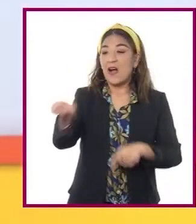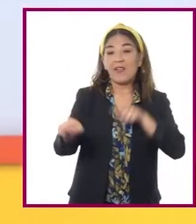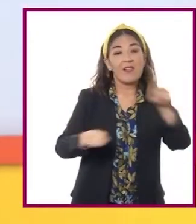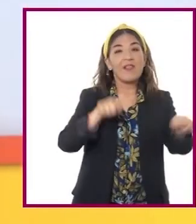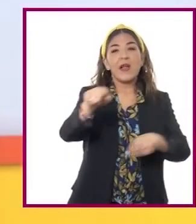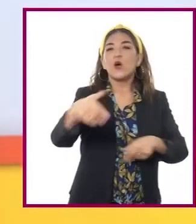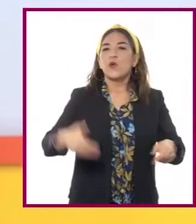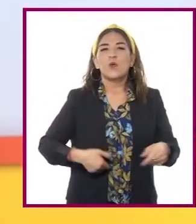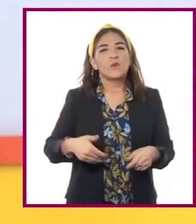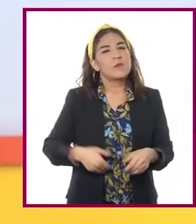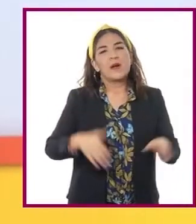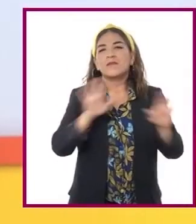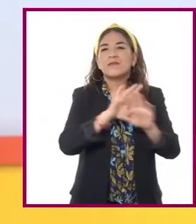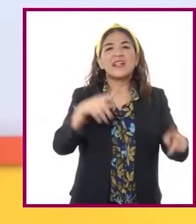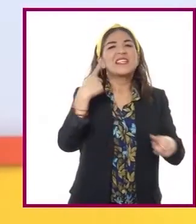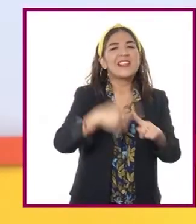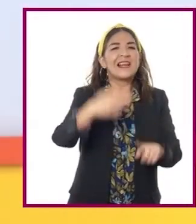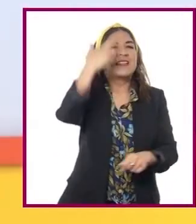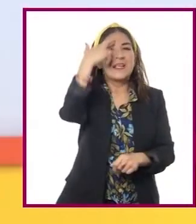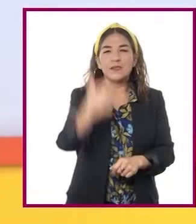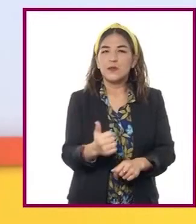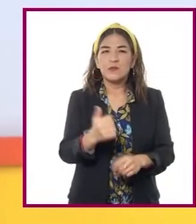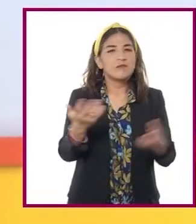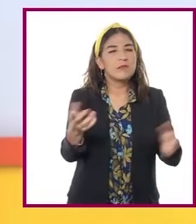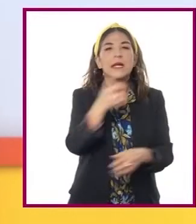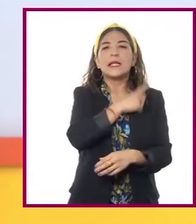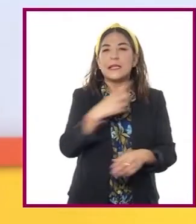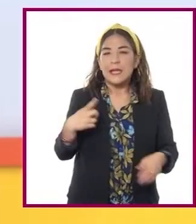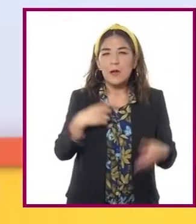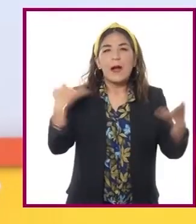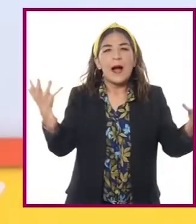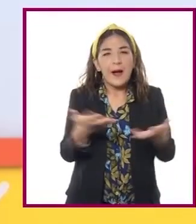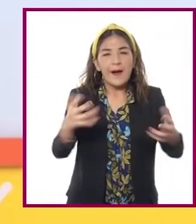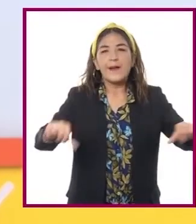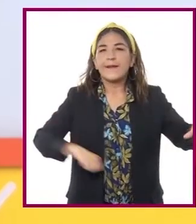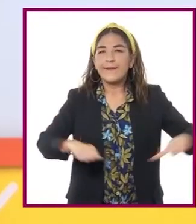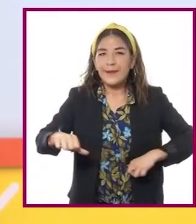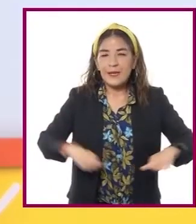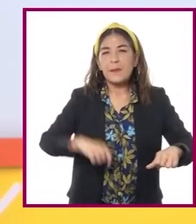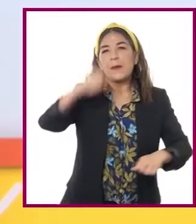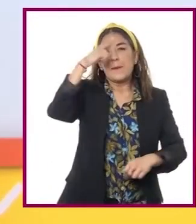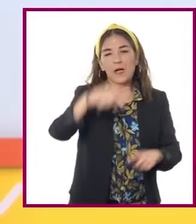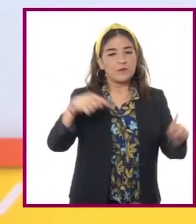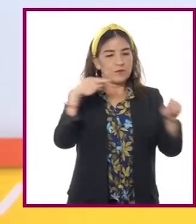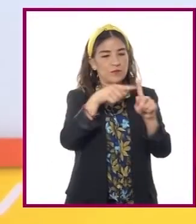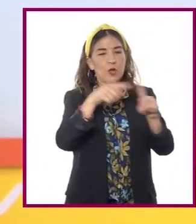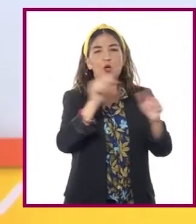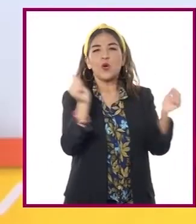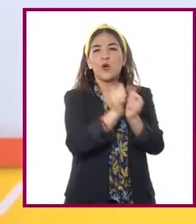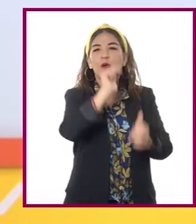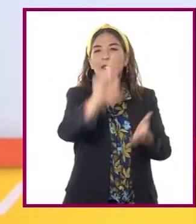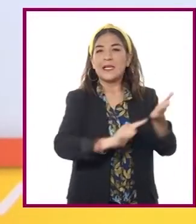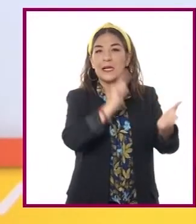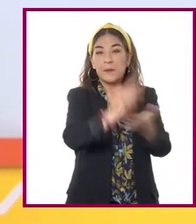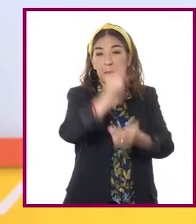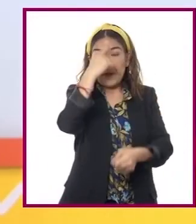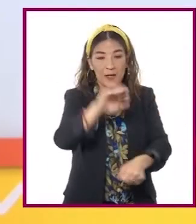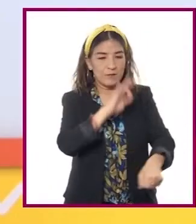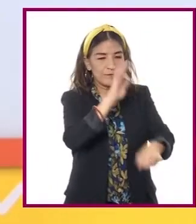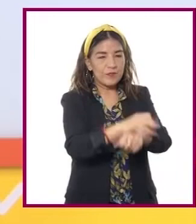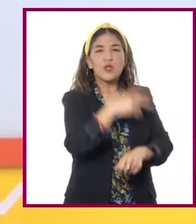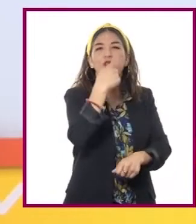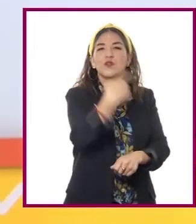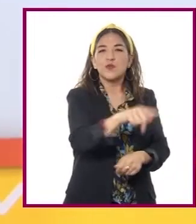o saber quién tiene la razón, sino de implementar acciones bajo un marco legal que proteja los derechos humanos